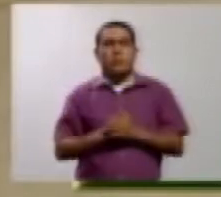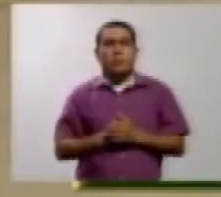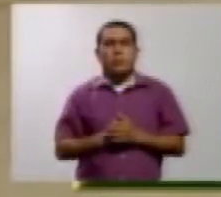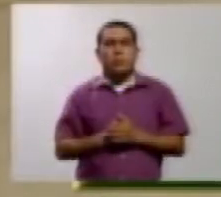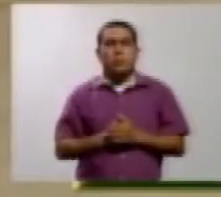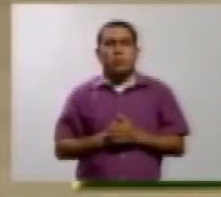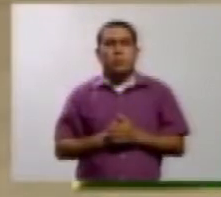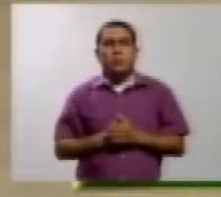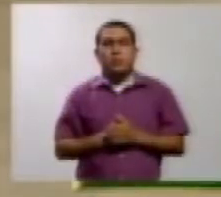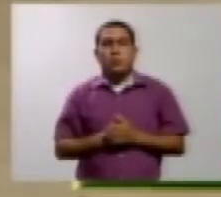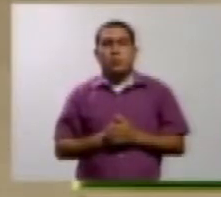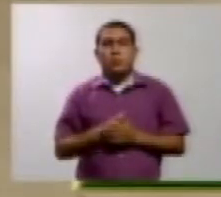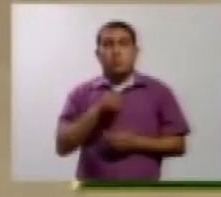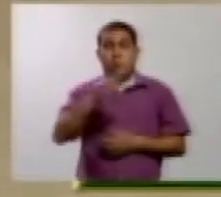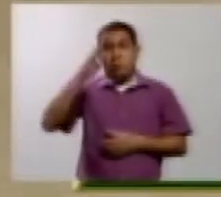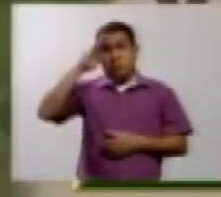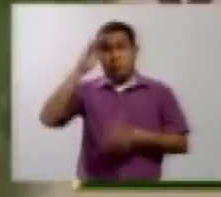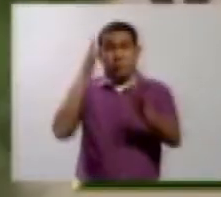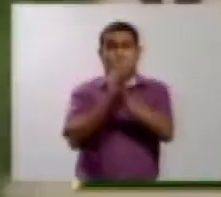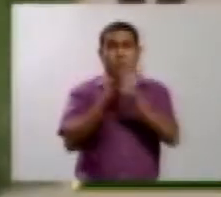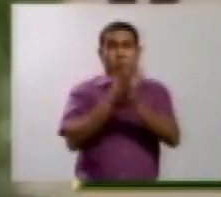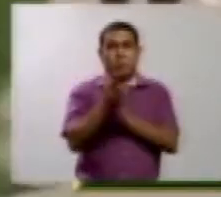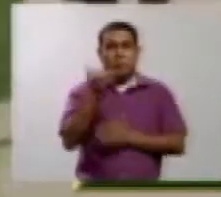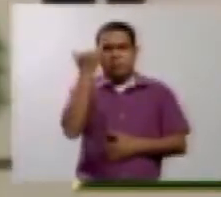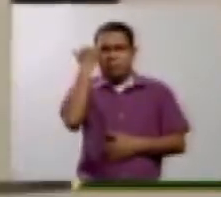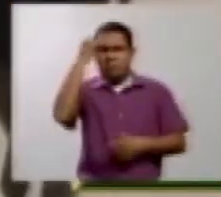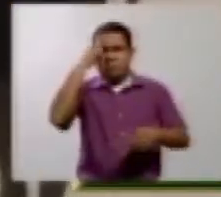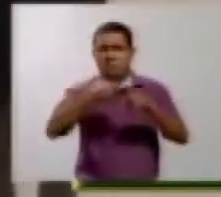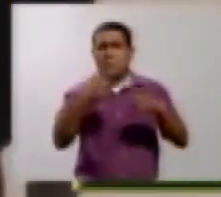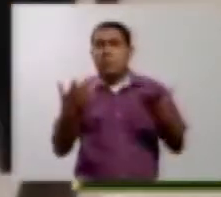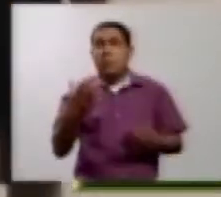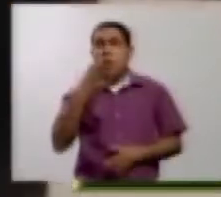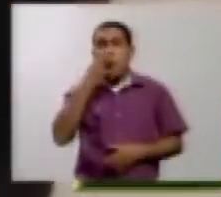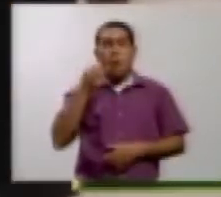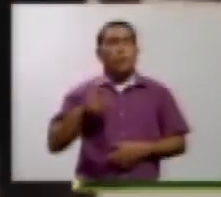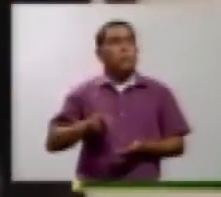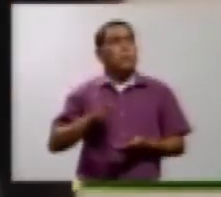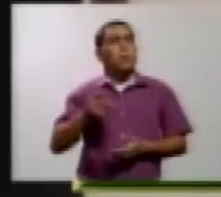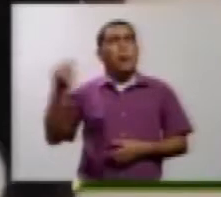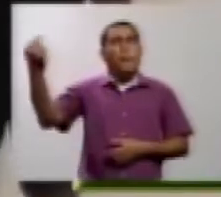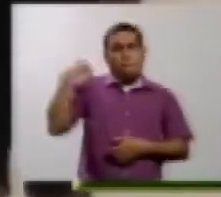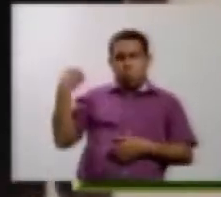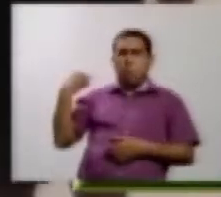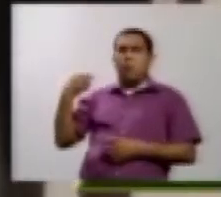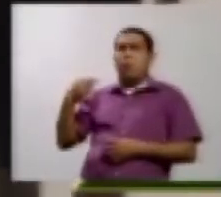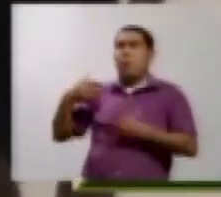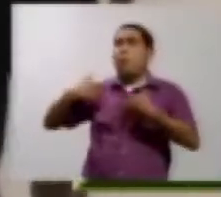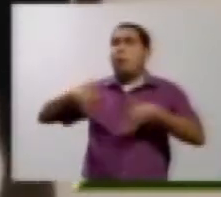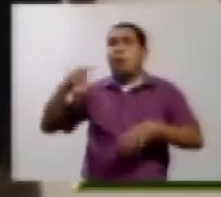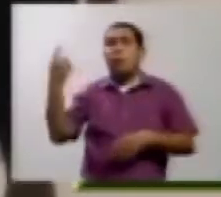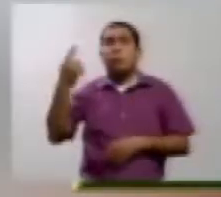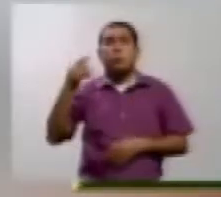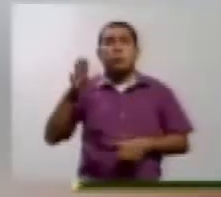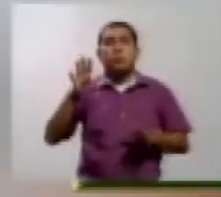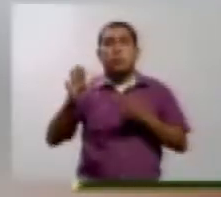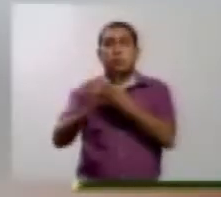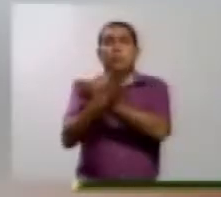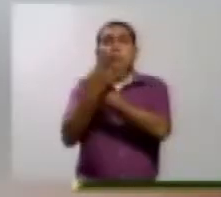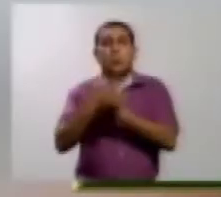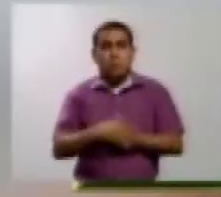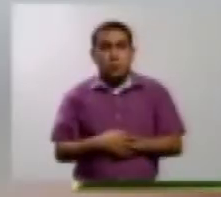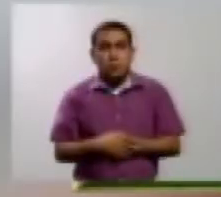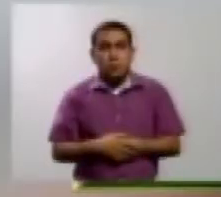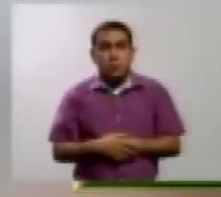Según la hipótesis barajada por las autoridades, el hombre fue alcanzado por una bala perdida en medio de una balacera reportada en horas de la madrugada. El otro